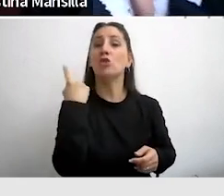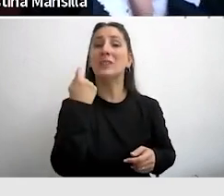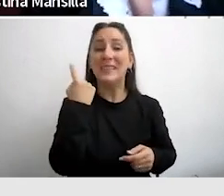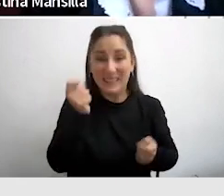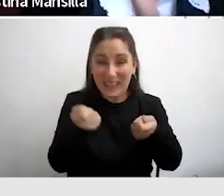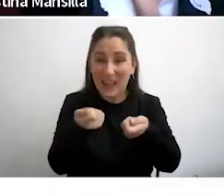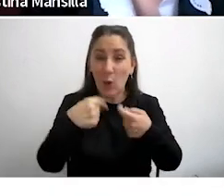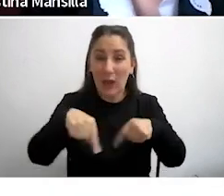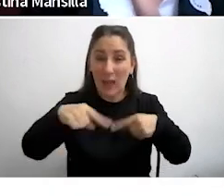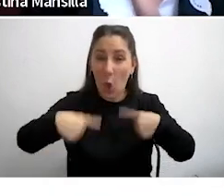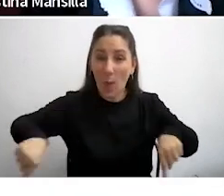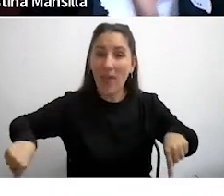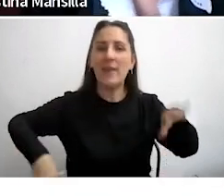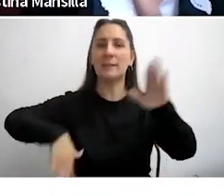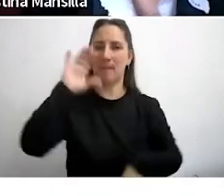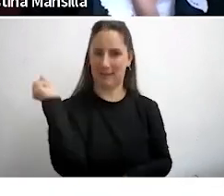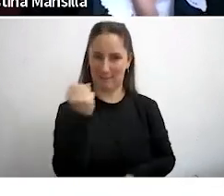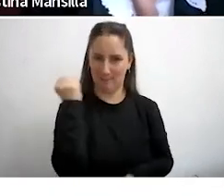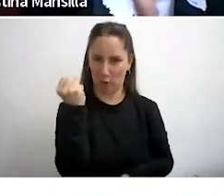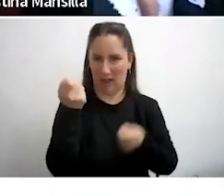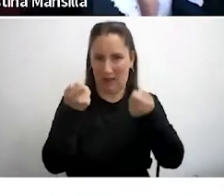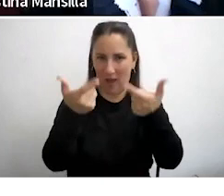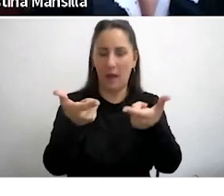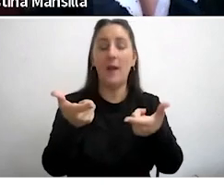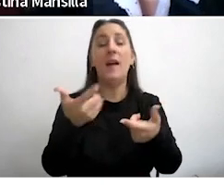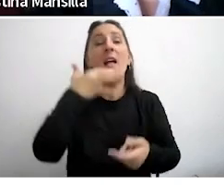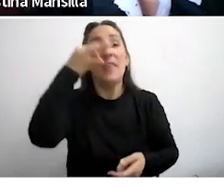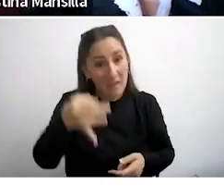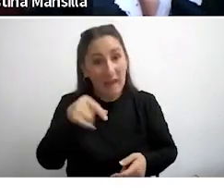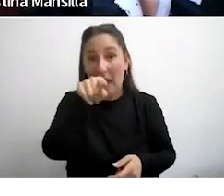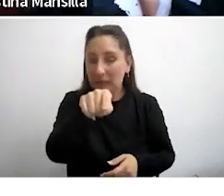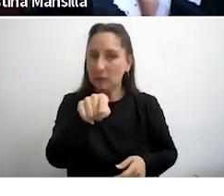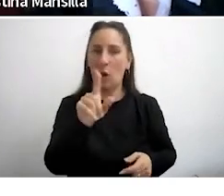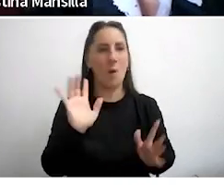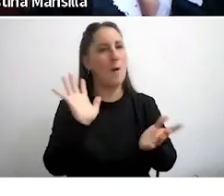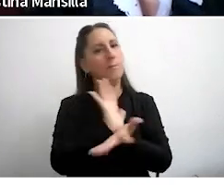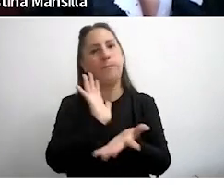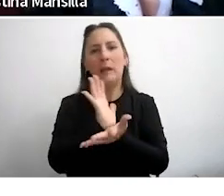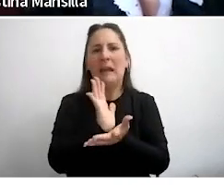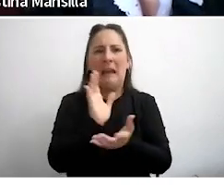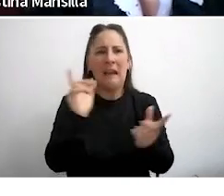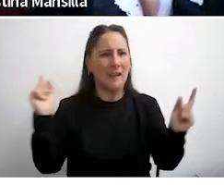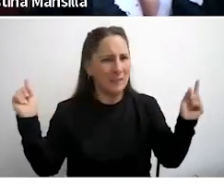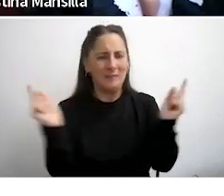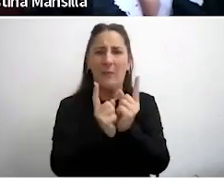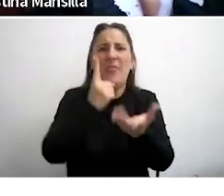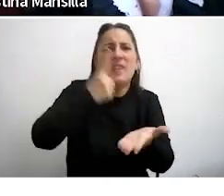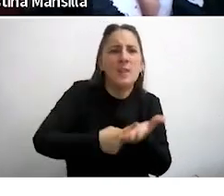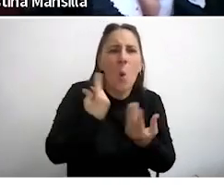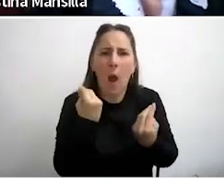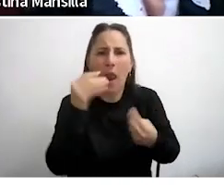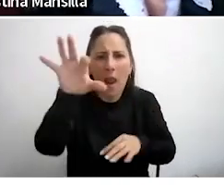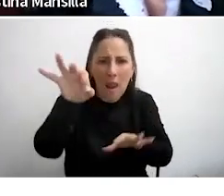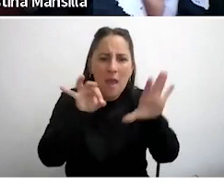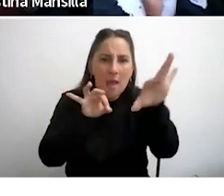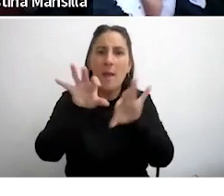novedades sean lo más relevante. No les voy a negar que es bastante complejo decidir qué, porque había desde que